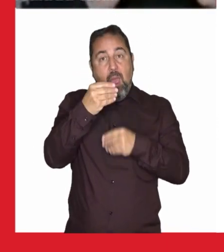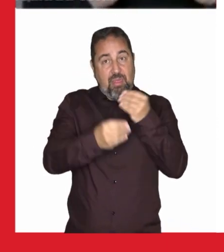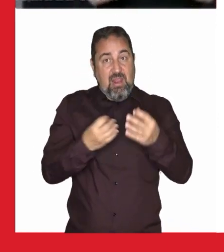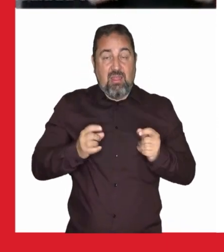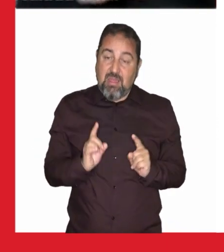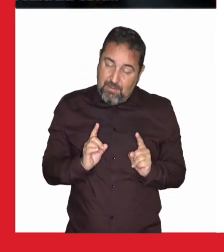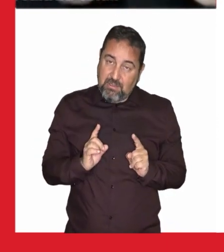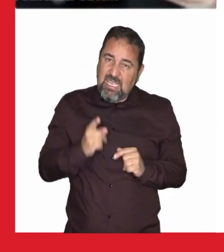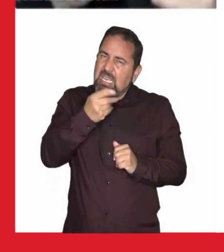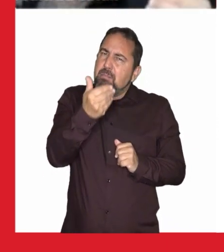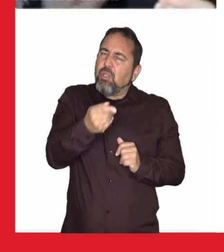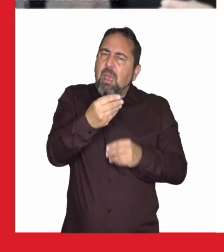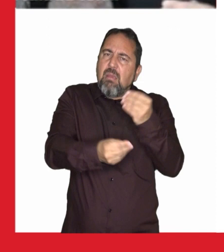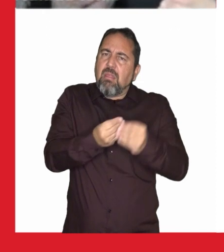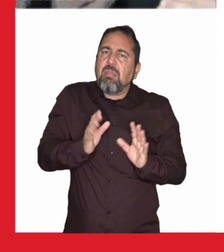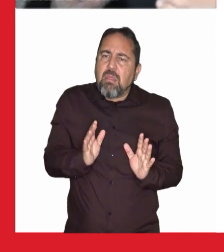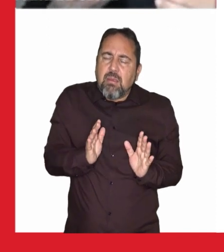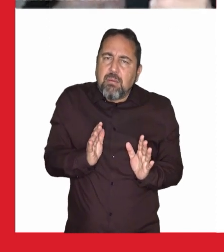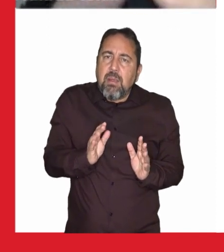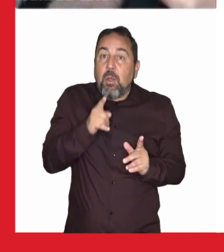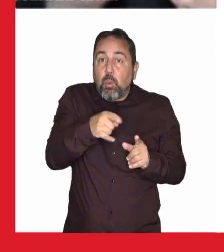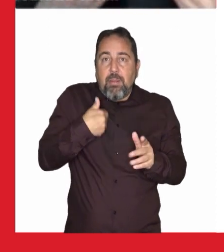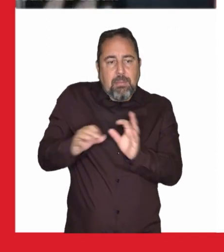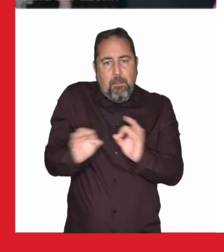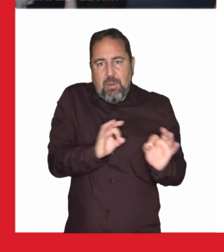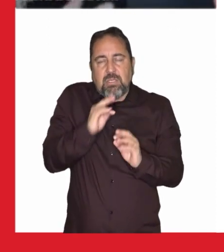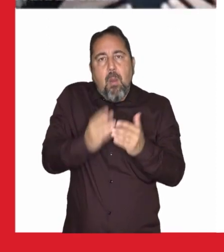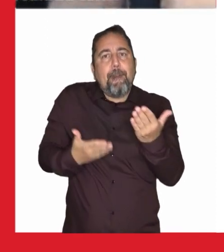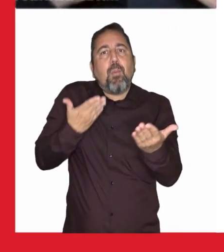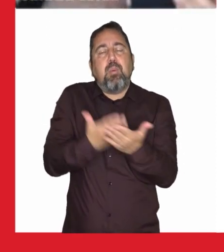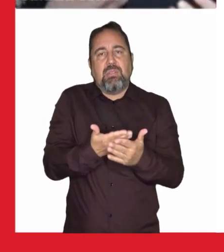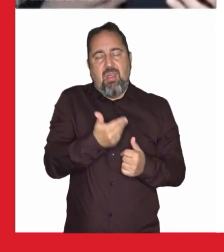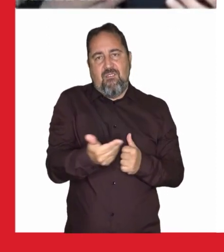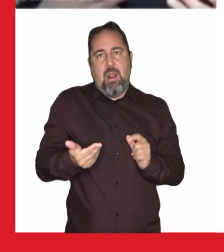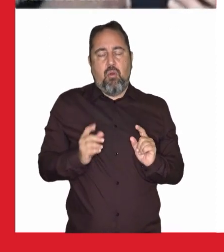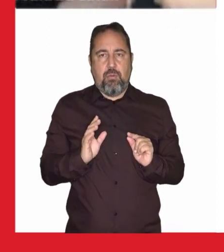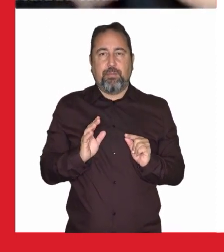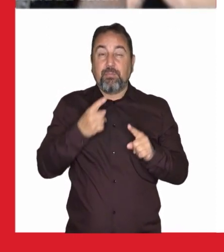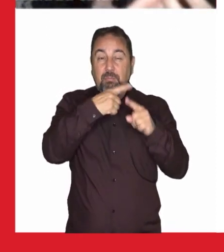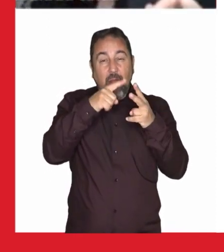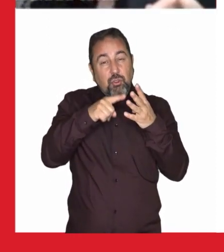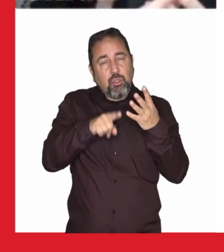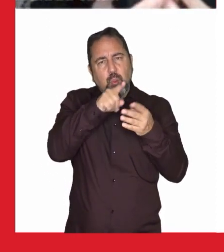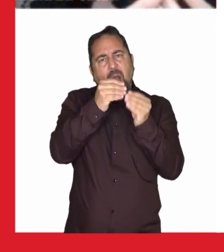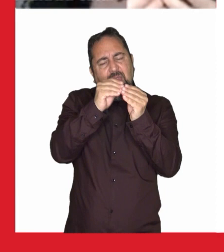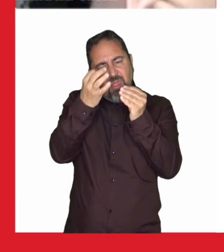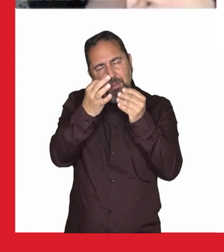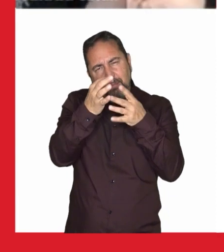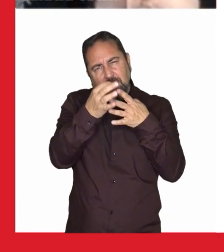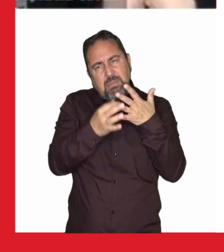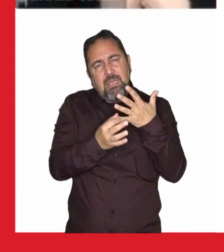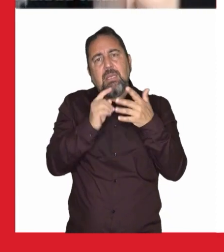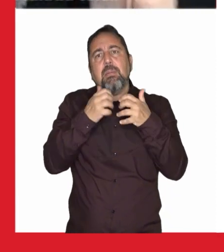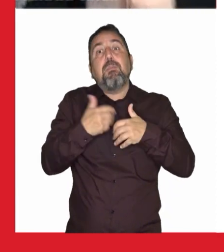referimos a esas cosas que tienes que hacer y que es imprescindible hacer para que tú puedas preparar tu propuesta de valor. Es